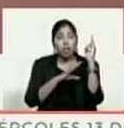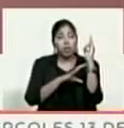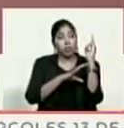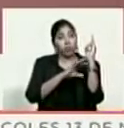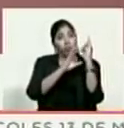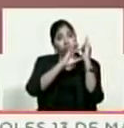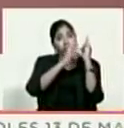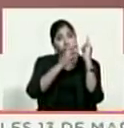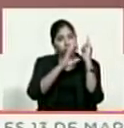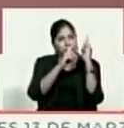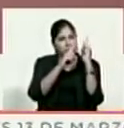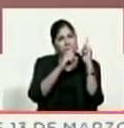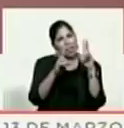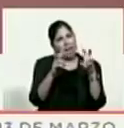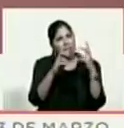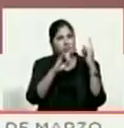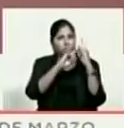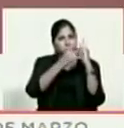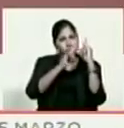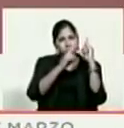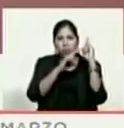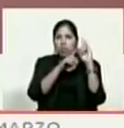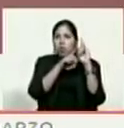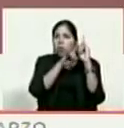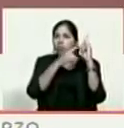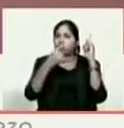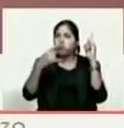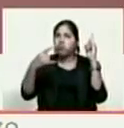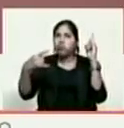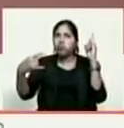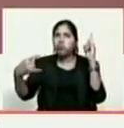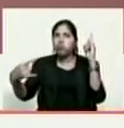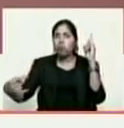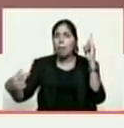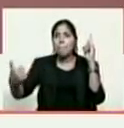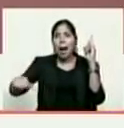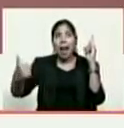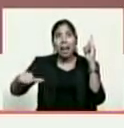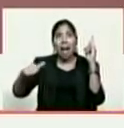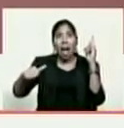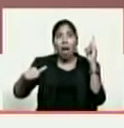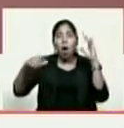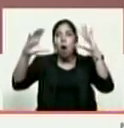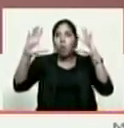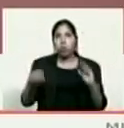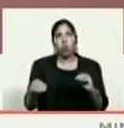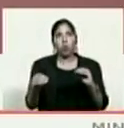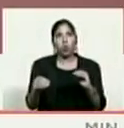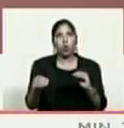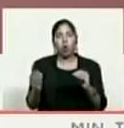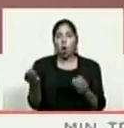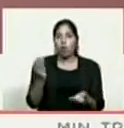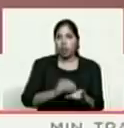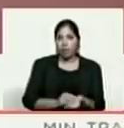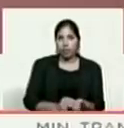vez, hasta el punto de origen. Y volvió a dejar sin electricidad todo el estado Zulia.